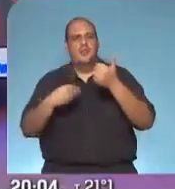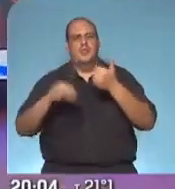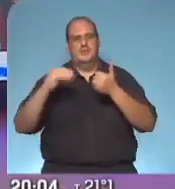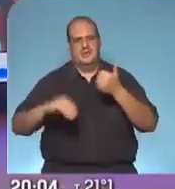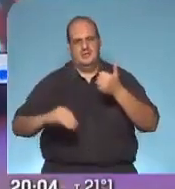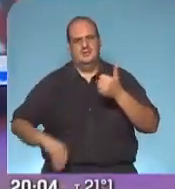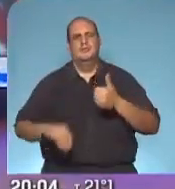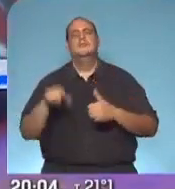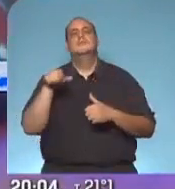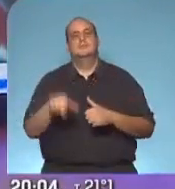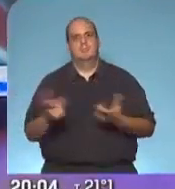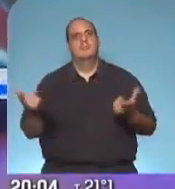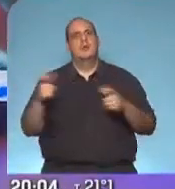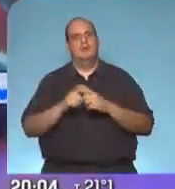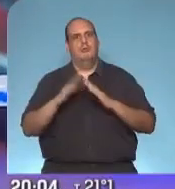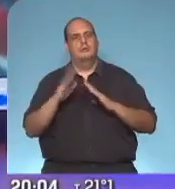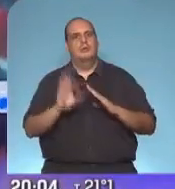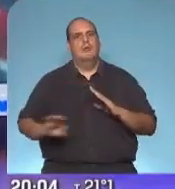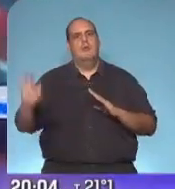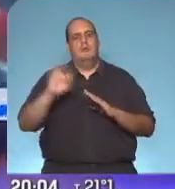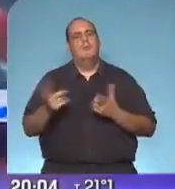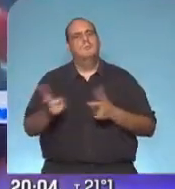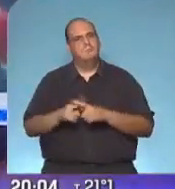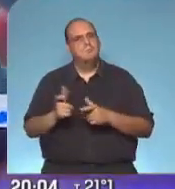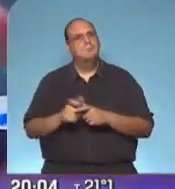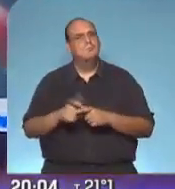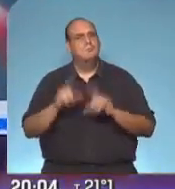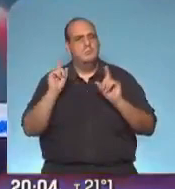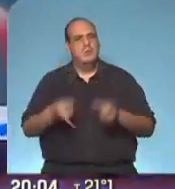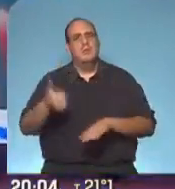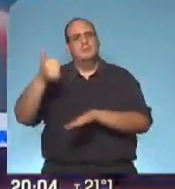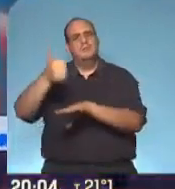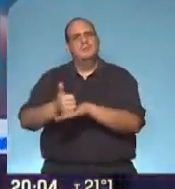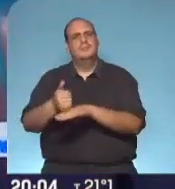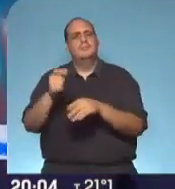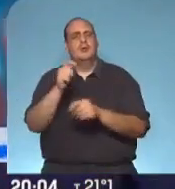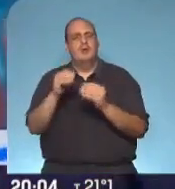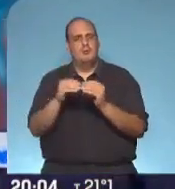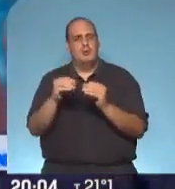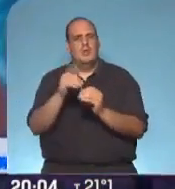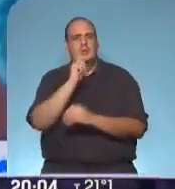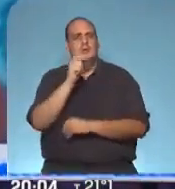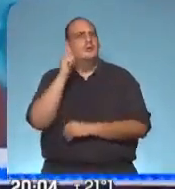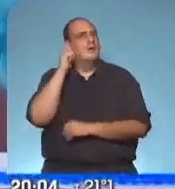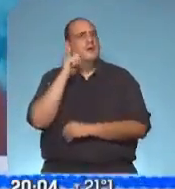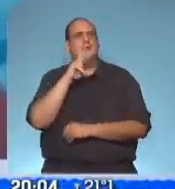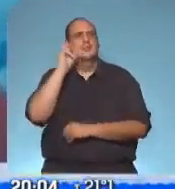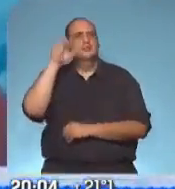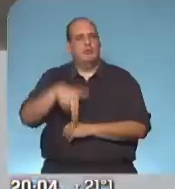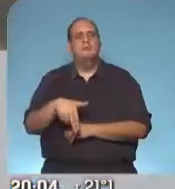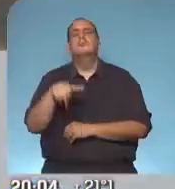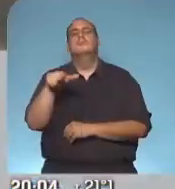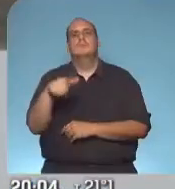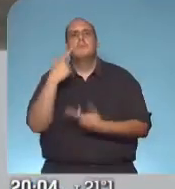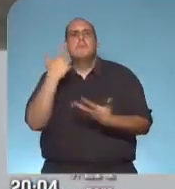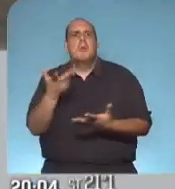Jornada de reuniones otra vez en la Quinta Presidencial de Olivos, pero recién lo comentaba nuestro móvil Gastón Zulash, una muy importante con infectólogos para saber cómo se